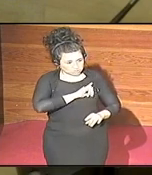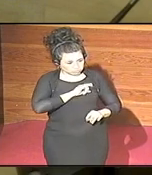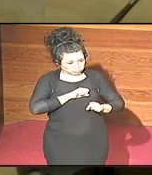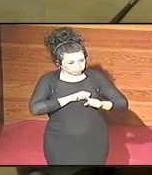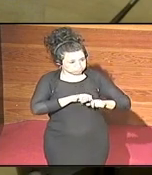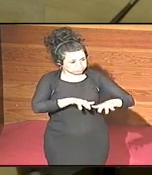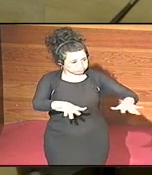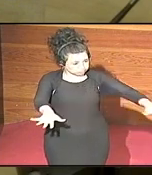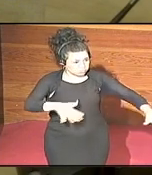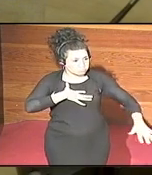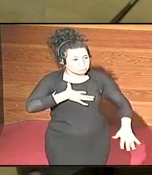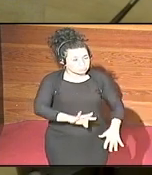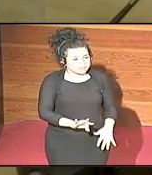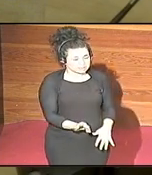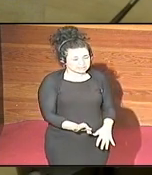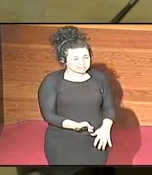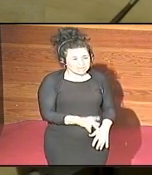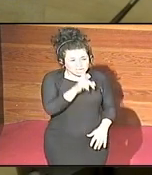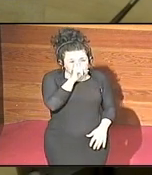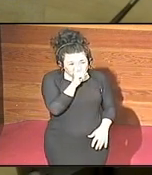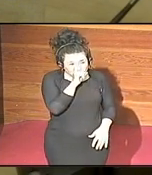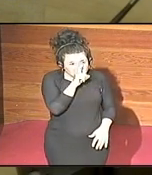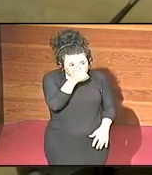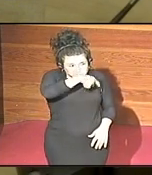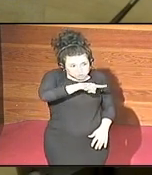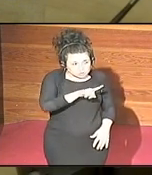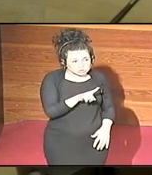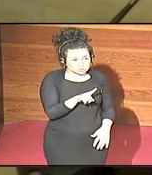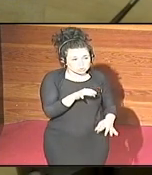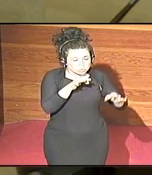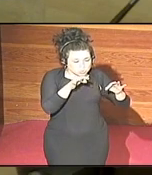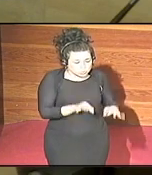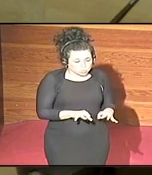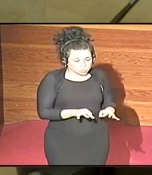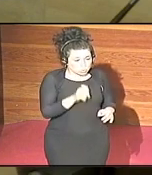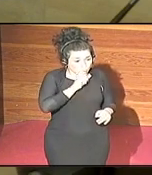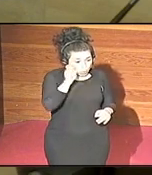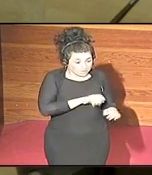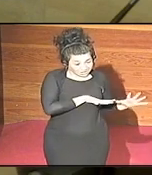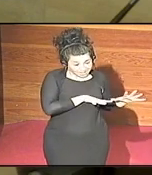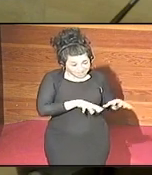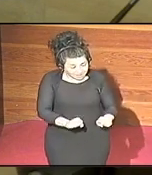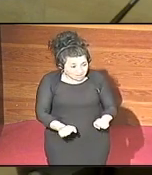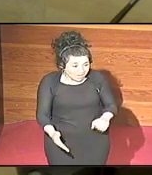tropas donde quiera. No sé si recordáis que justo antes de la invasión de Ucrania